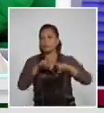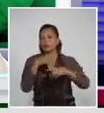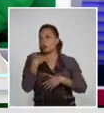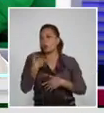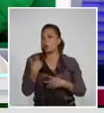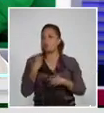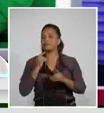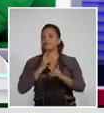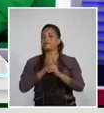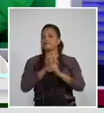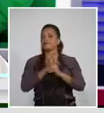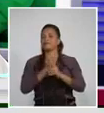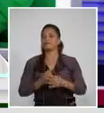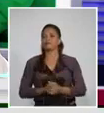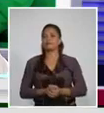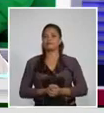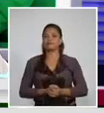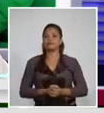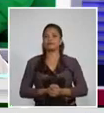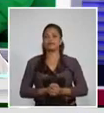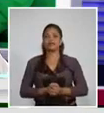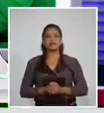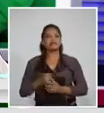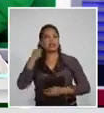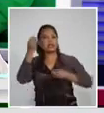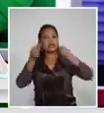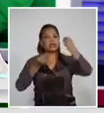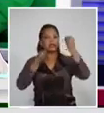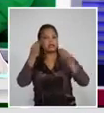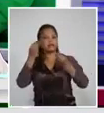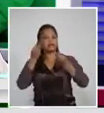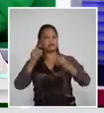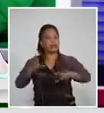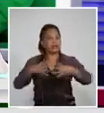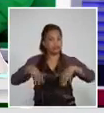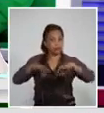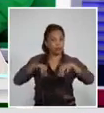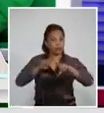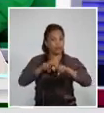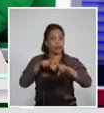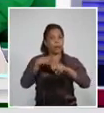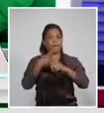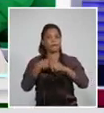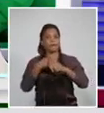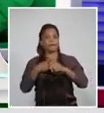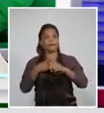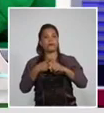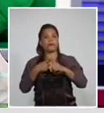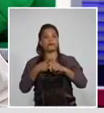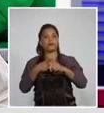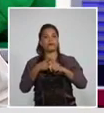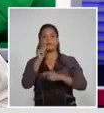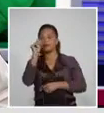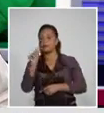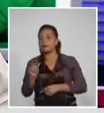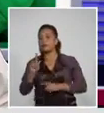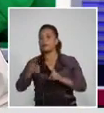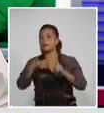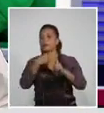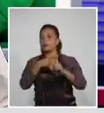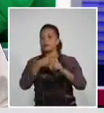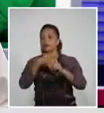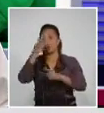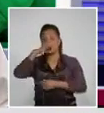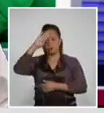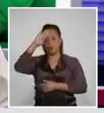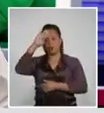infección. Si analizamos el comportamiento por casos diagnosticados en Cuba vinculados